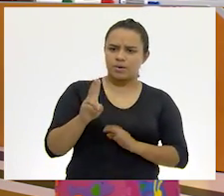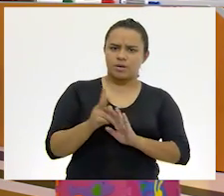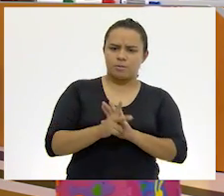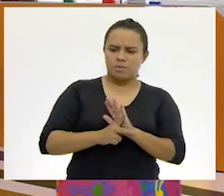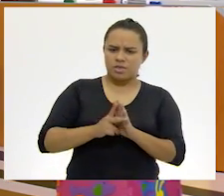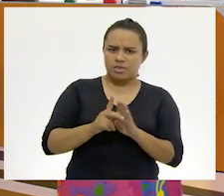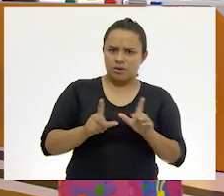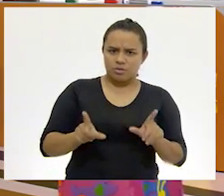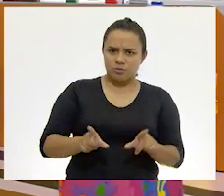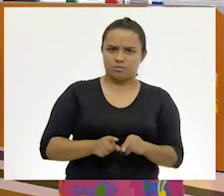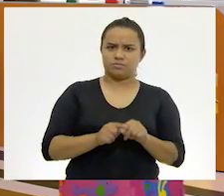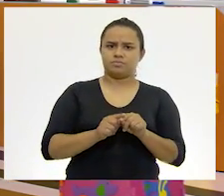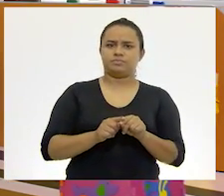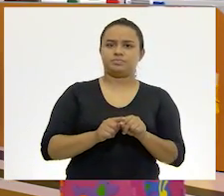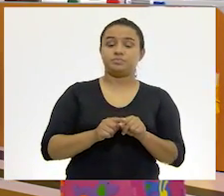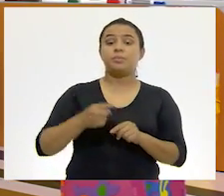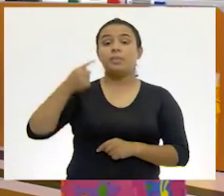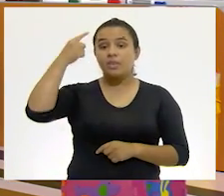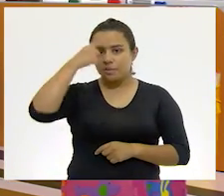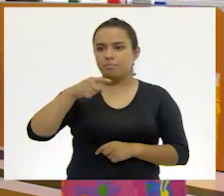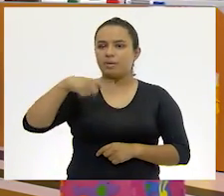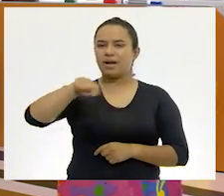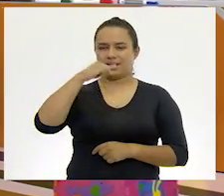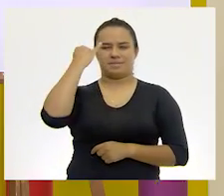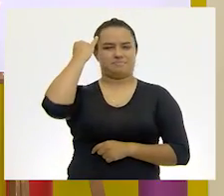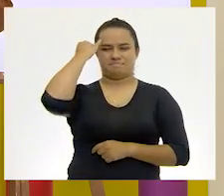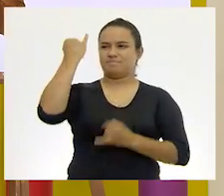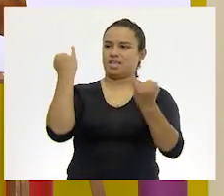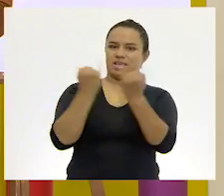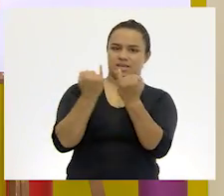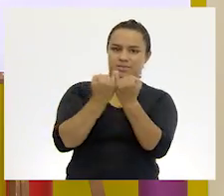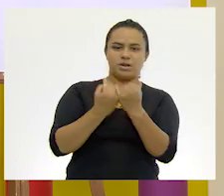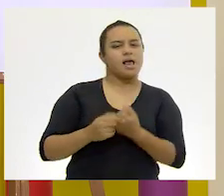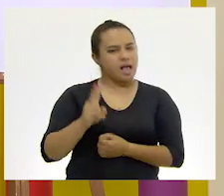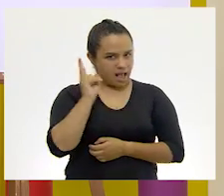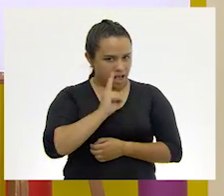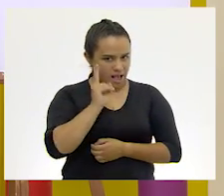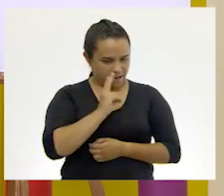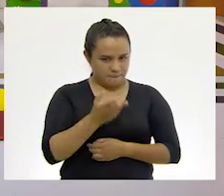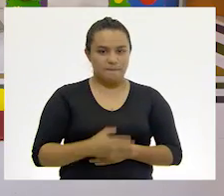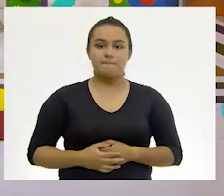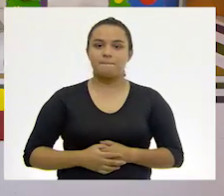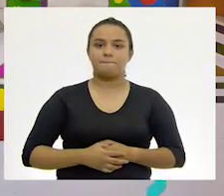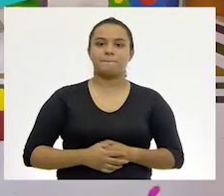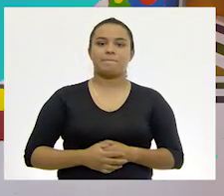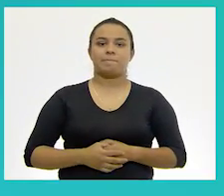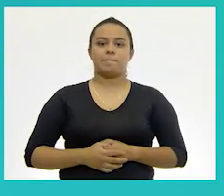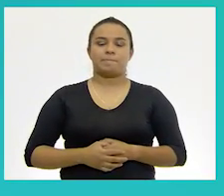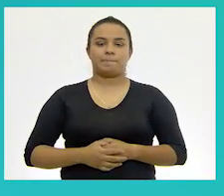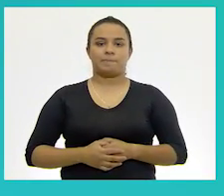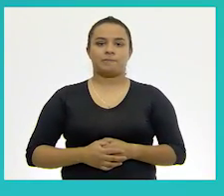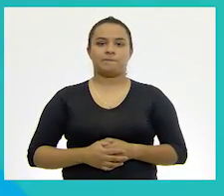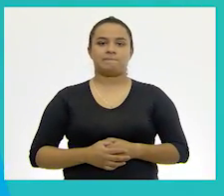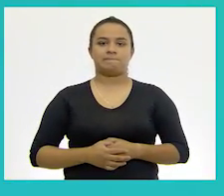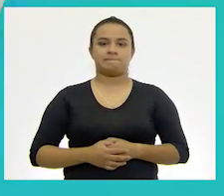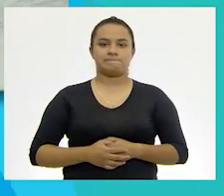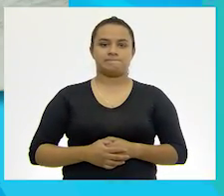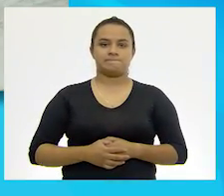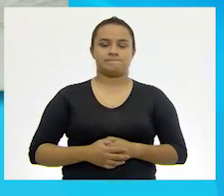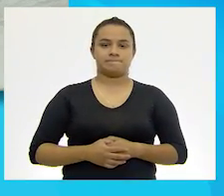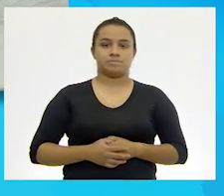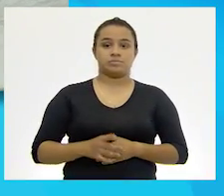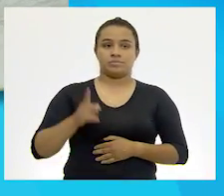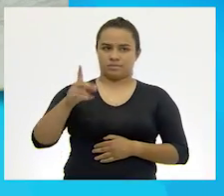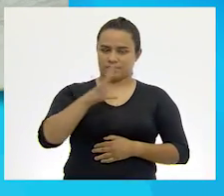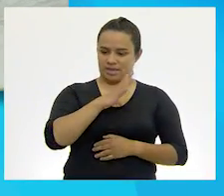video. Para que nos sirva de inspiración. Vamos a verlo. ¿Te parece? Veamos entonces. ¡Vamos! Aquí